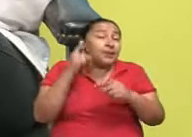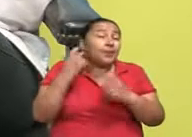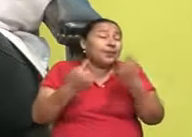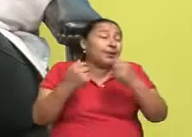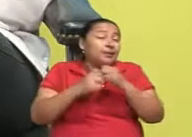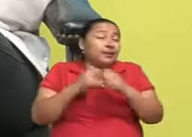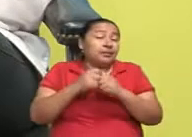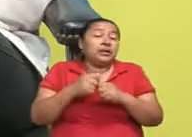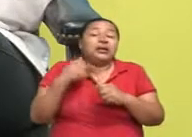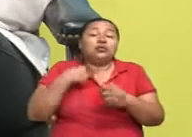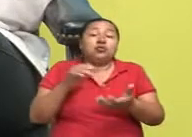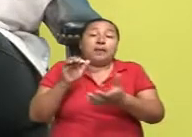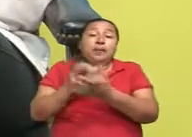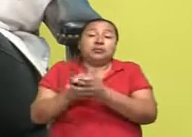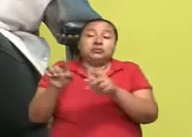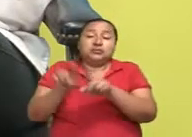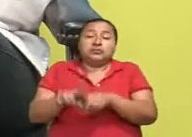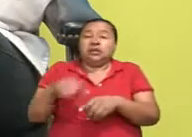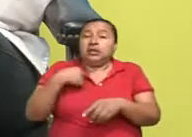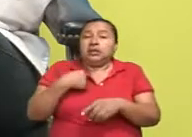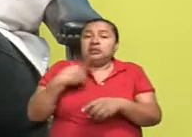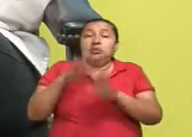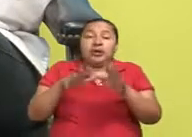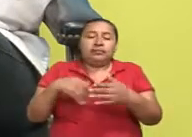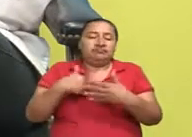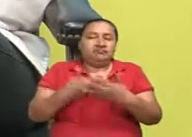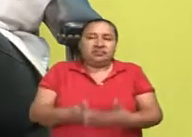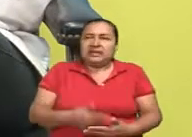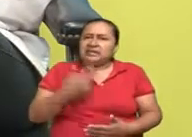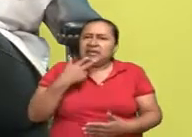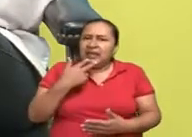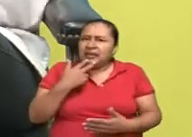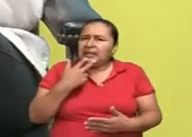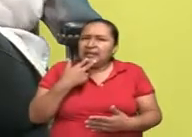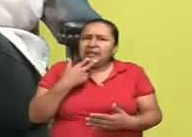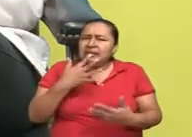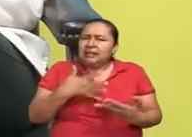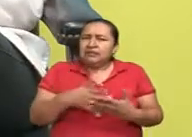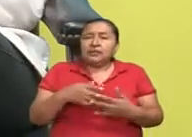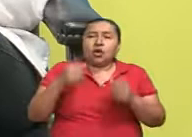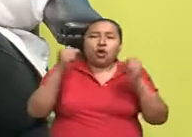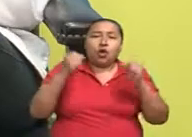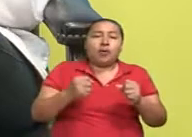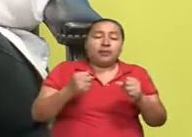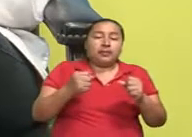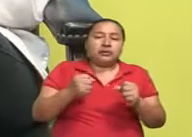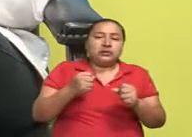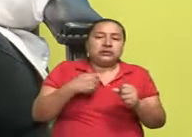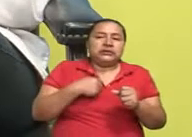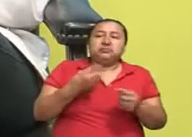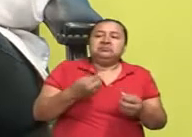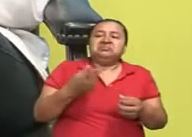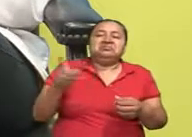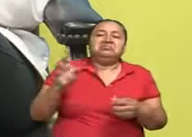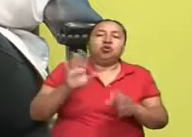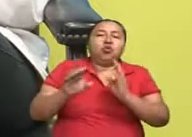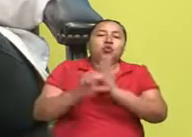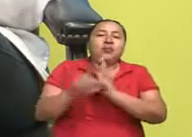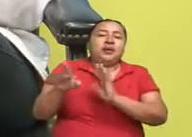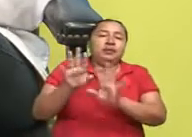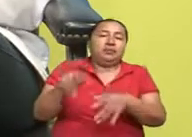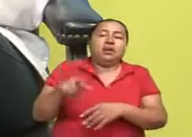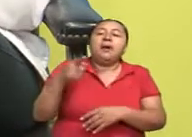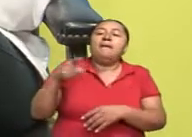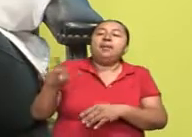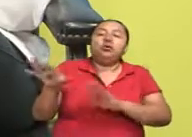la pareja dice, no puedo tener hijos, y generalmente el varón le da el problema a la mujer, vos sola